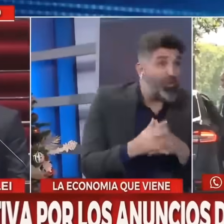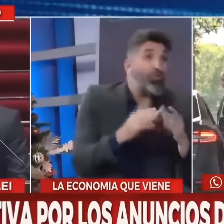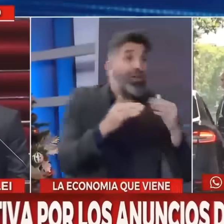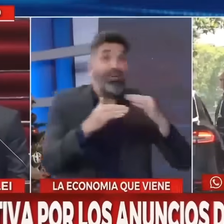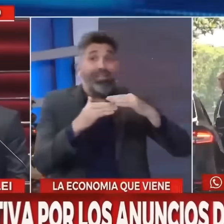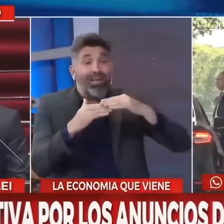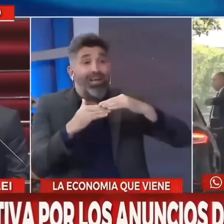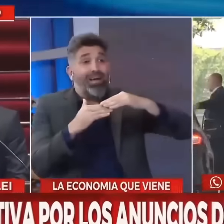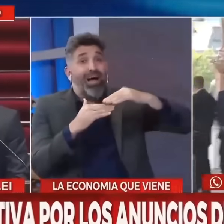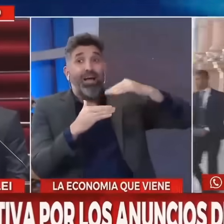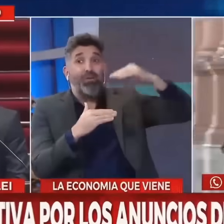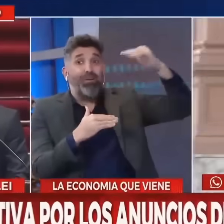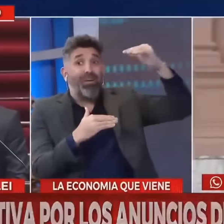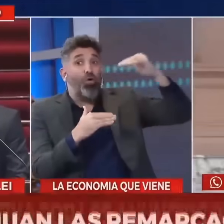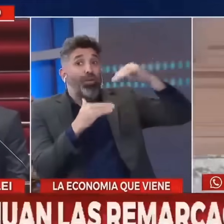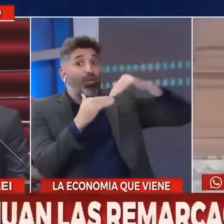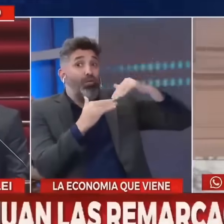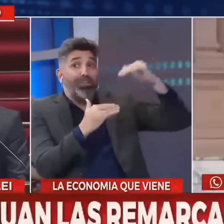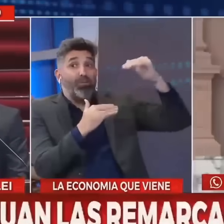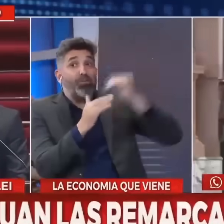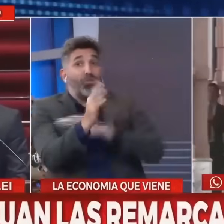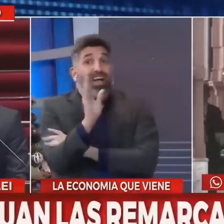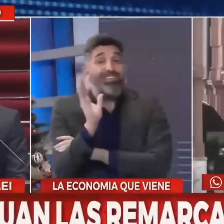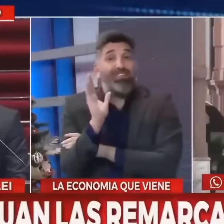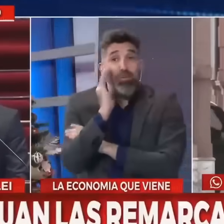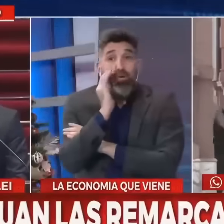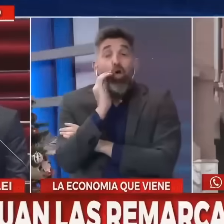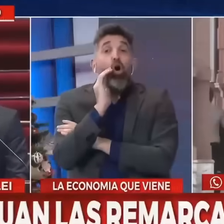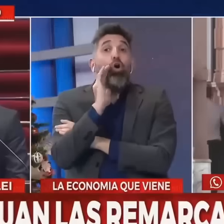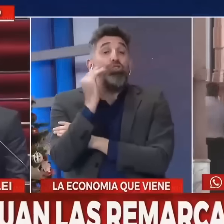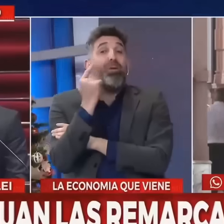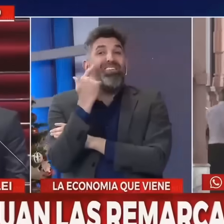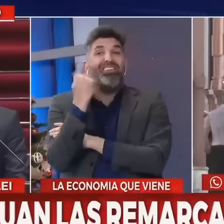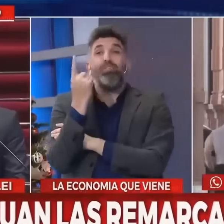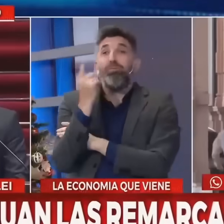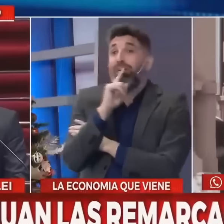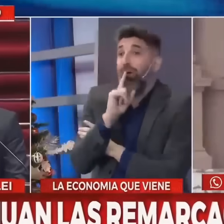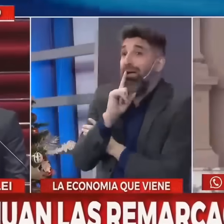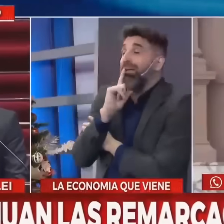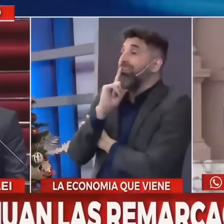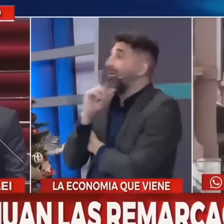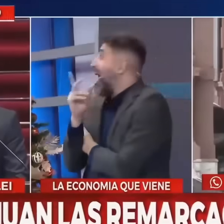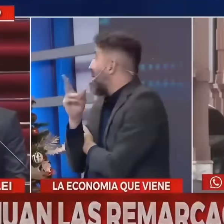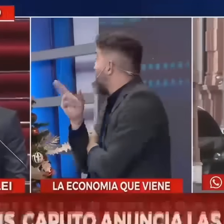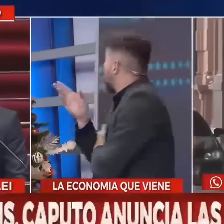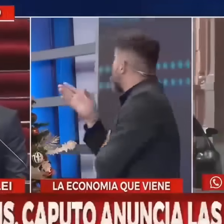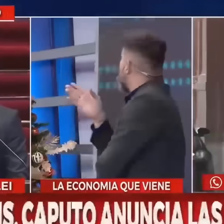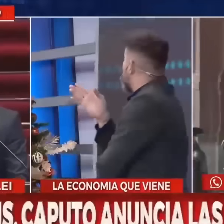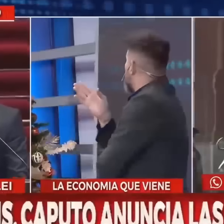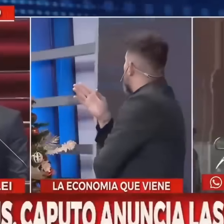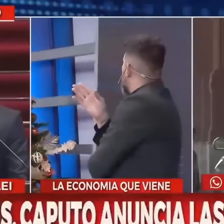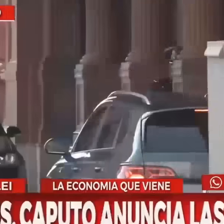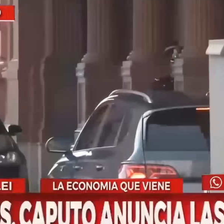en 1000 porque históricamente hay una brecha hoy creo que lo ofic 400 hay 600 pesos o se va 600 pesos arriba se va a